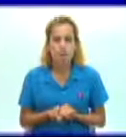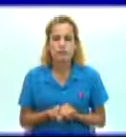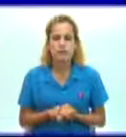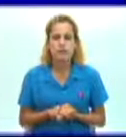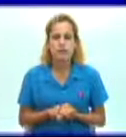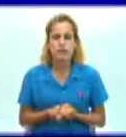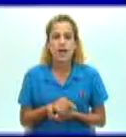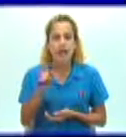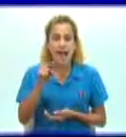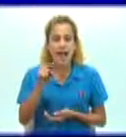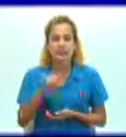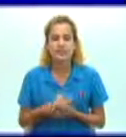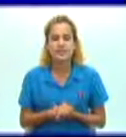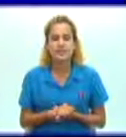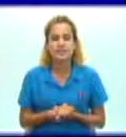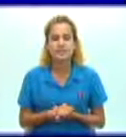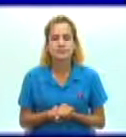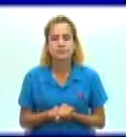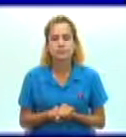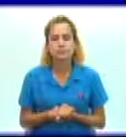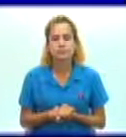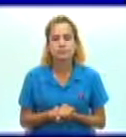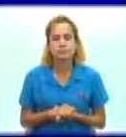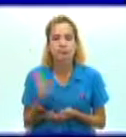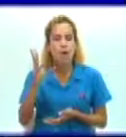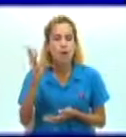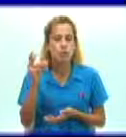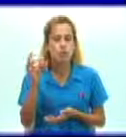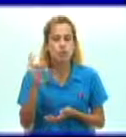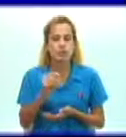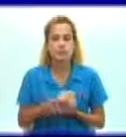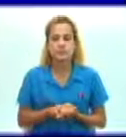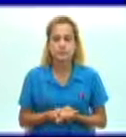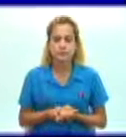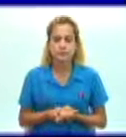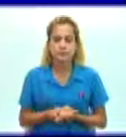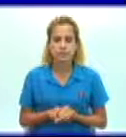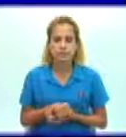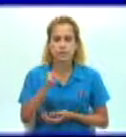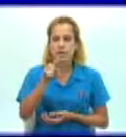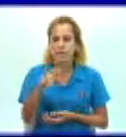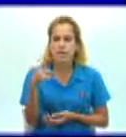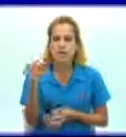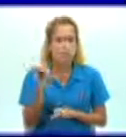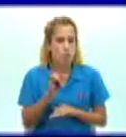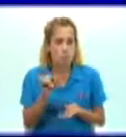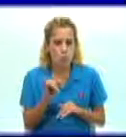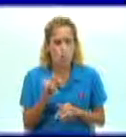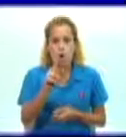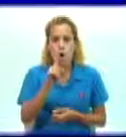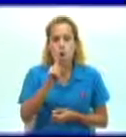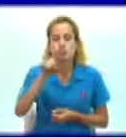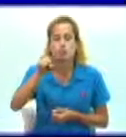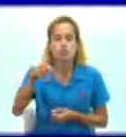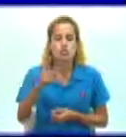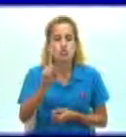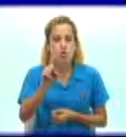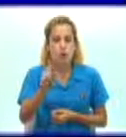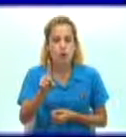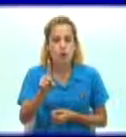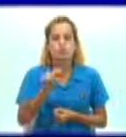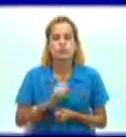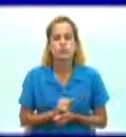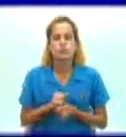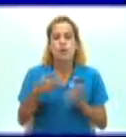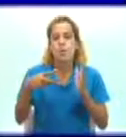decíamos que el minuendo lo vamos a calcular 3 quintos más 1 medio nos había dado 1,1. No vamos a realizar el mismo cálculo porque son los mismos